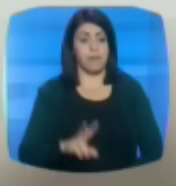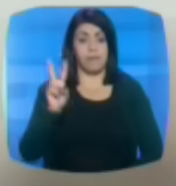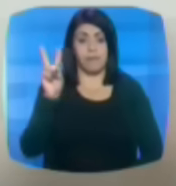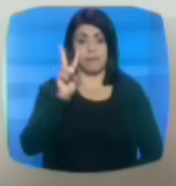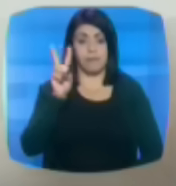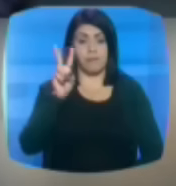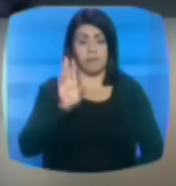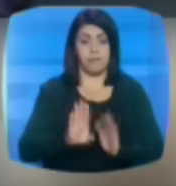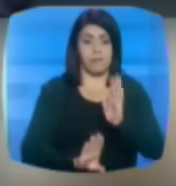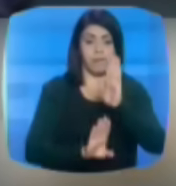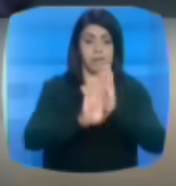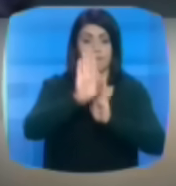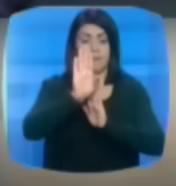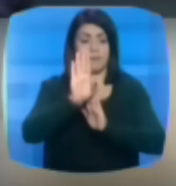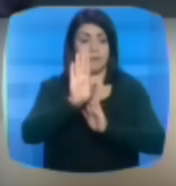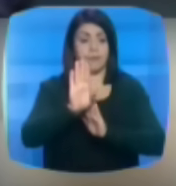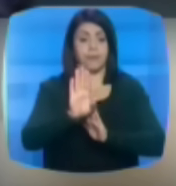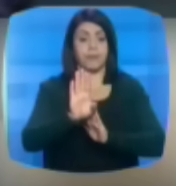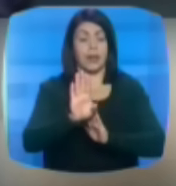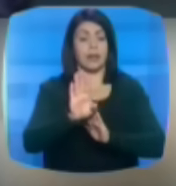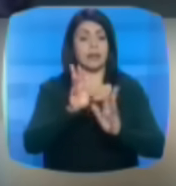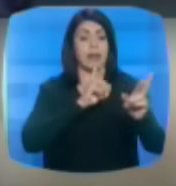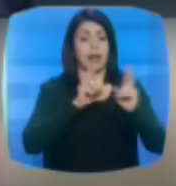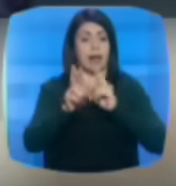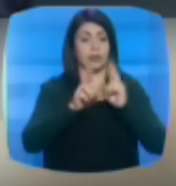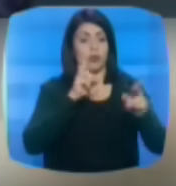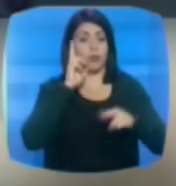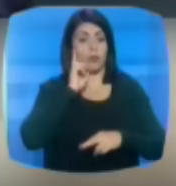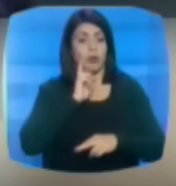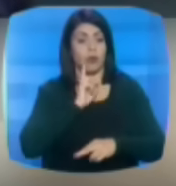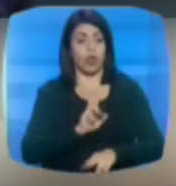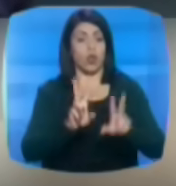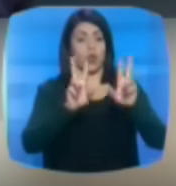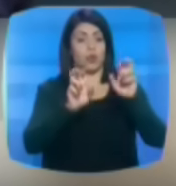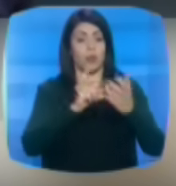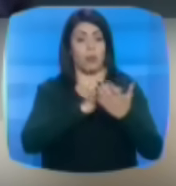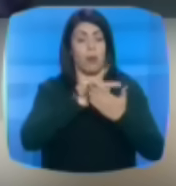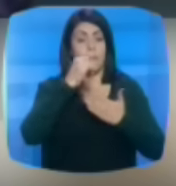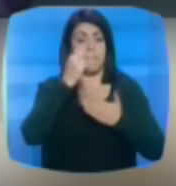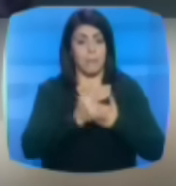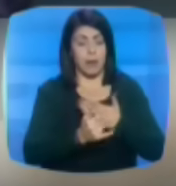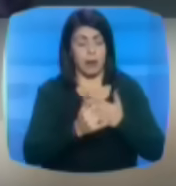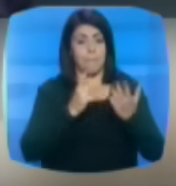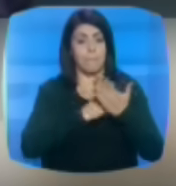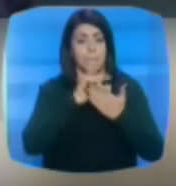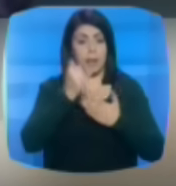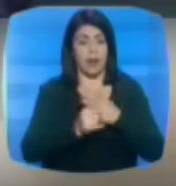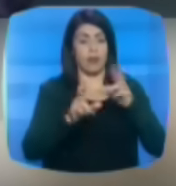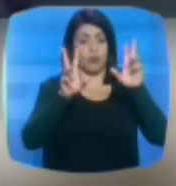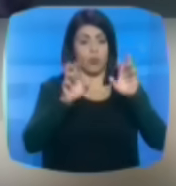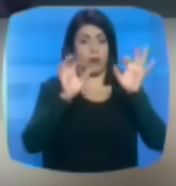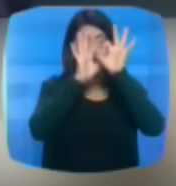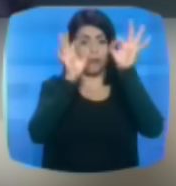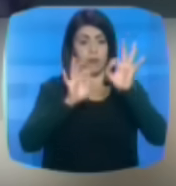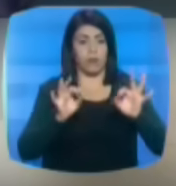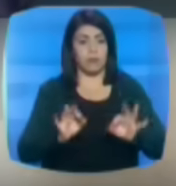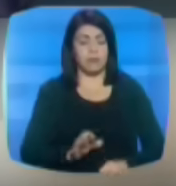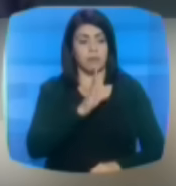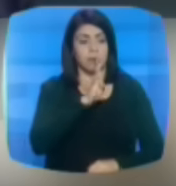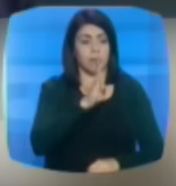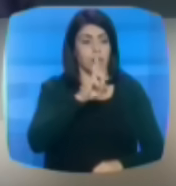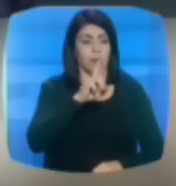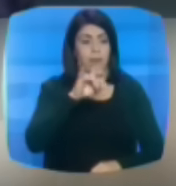Venezuela está desarrollando su diplomacia bolivariana con un nuevo plan, una nueva ruta, la ruta de los